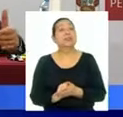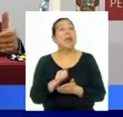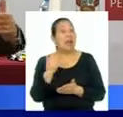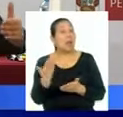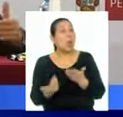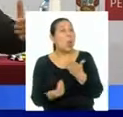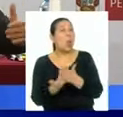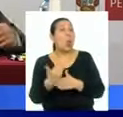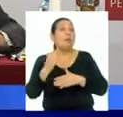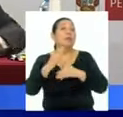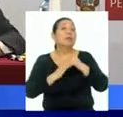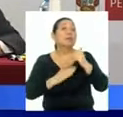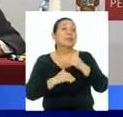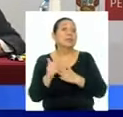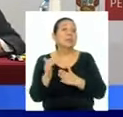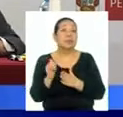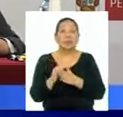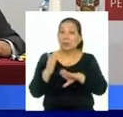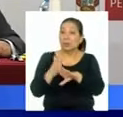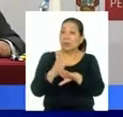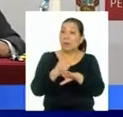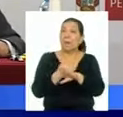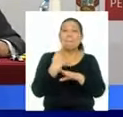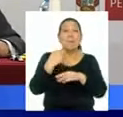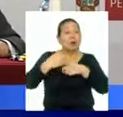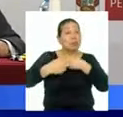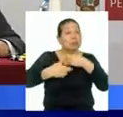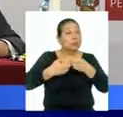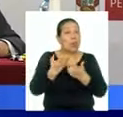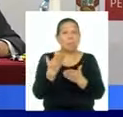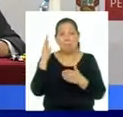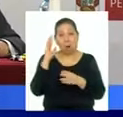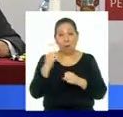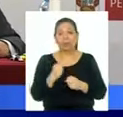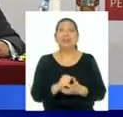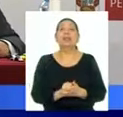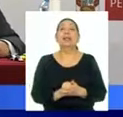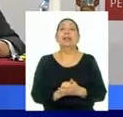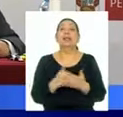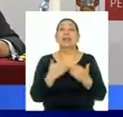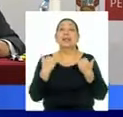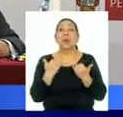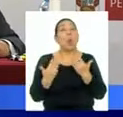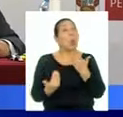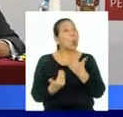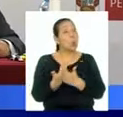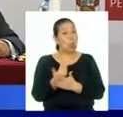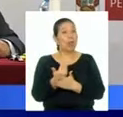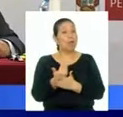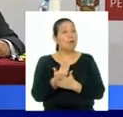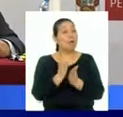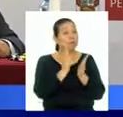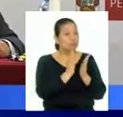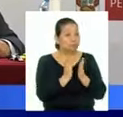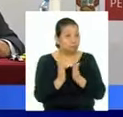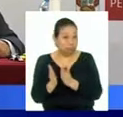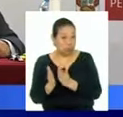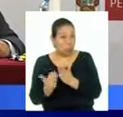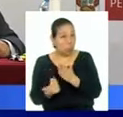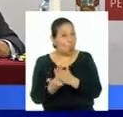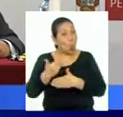Hay una nueva infraestructura en camino que se está desarrollando para potenciar los servicios de la Policía Nacional del Perú. El nuevo plan estratégico de